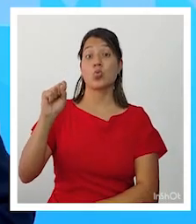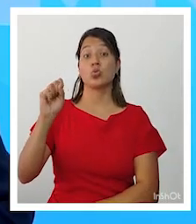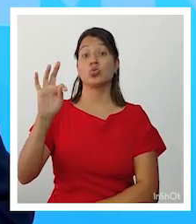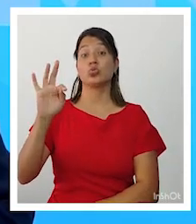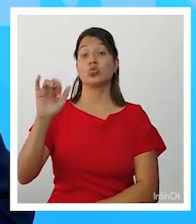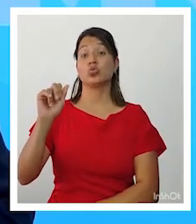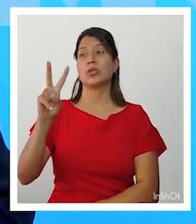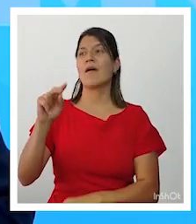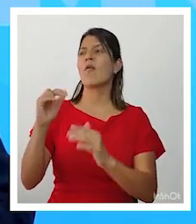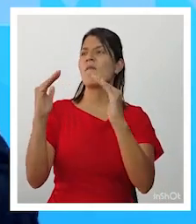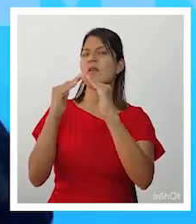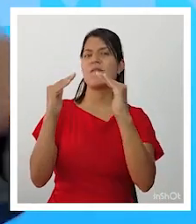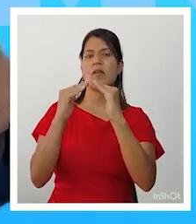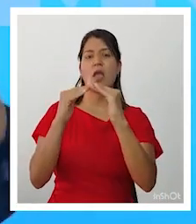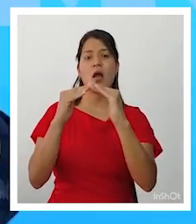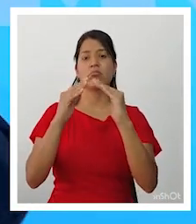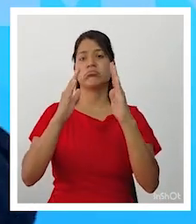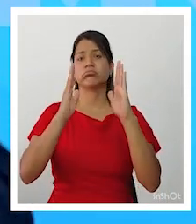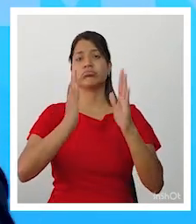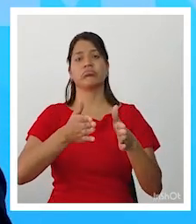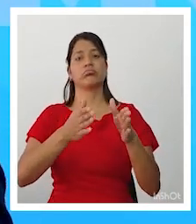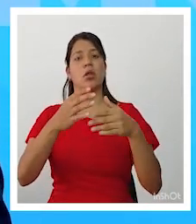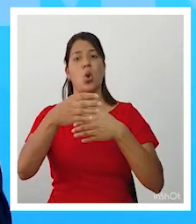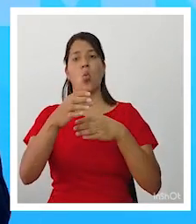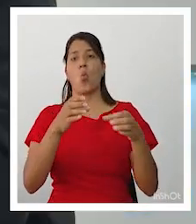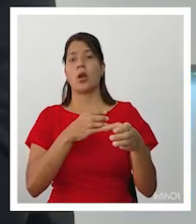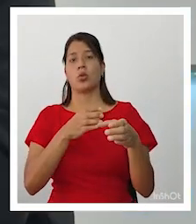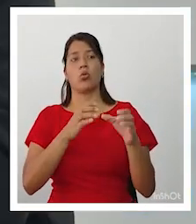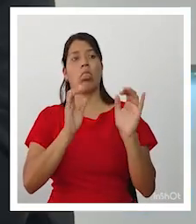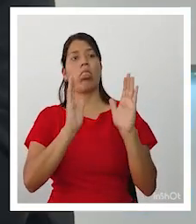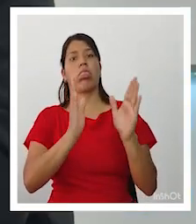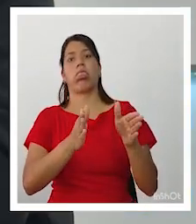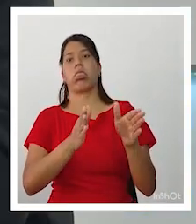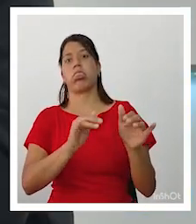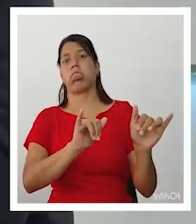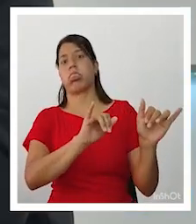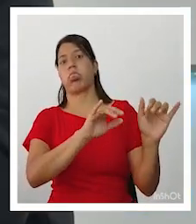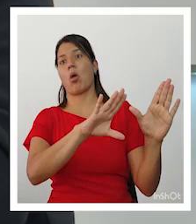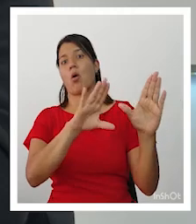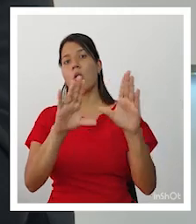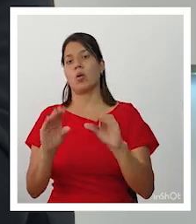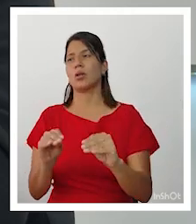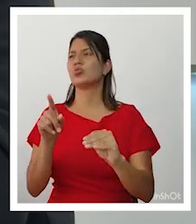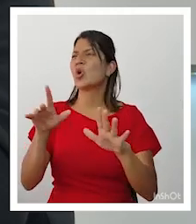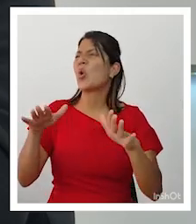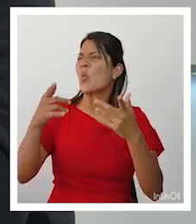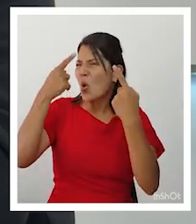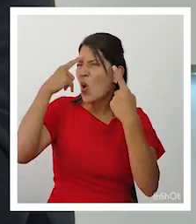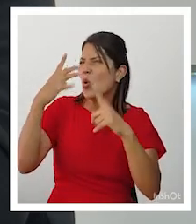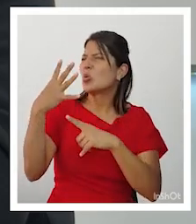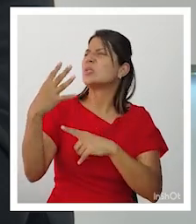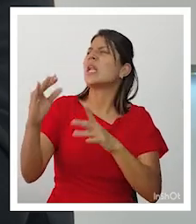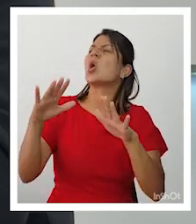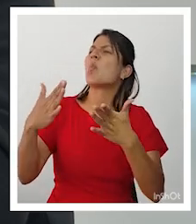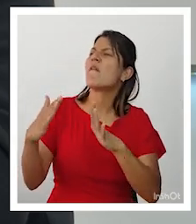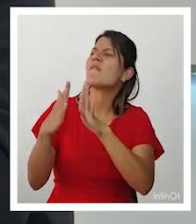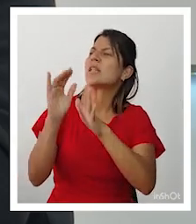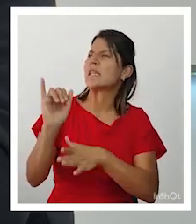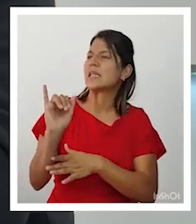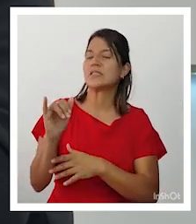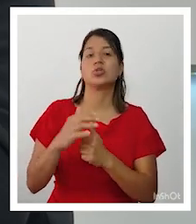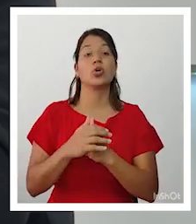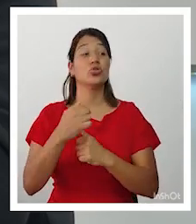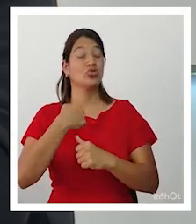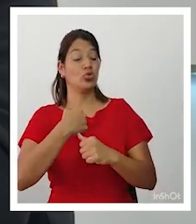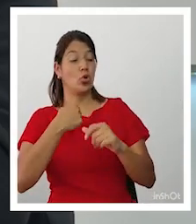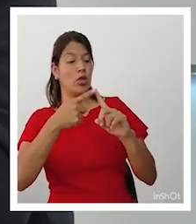Correcto. ¿Cómo lograste salir de ahí? ¿Cómo lograste enfrentar esto? Creo que eso fue desde los 17